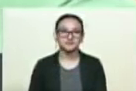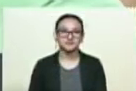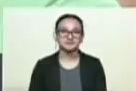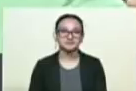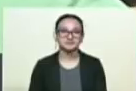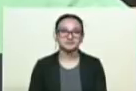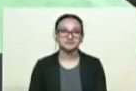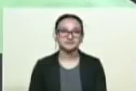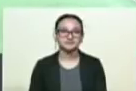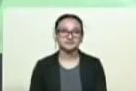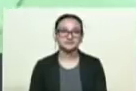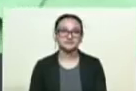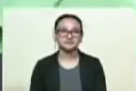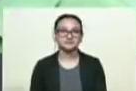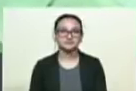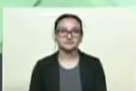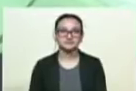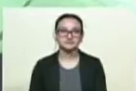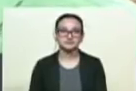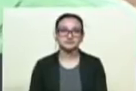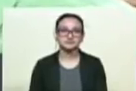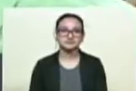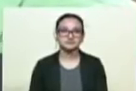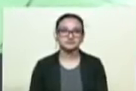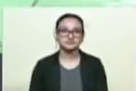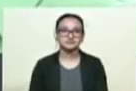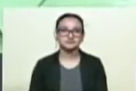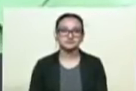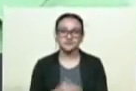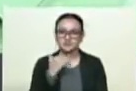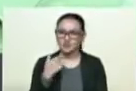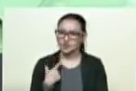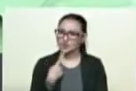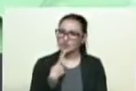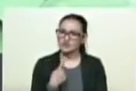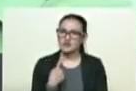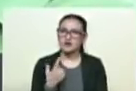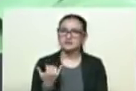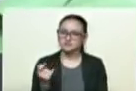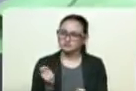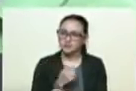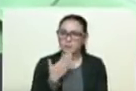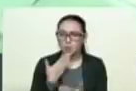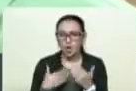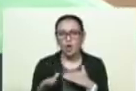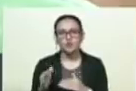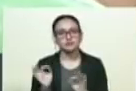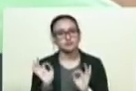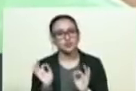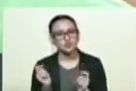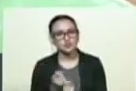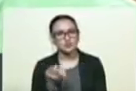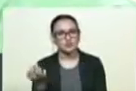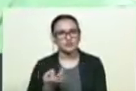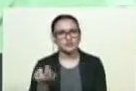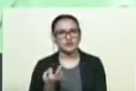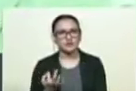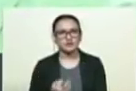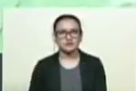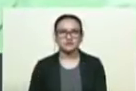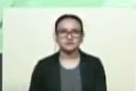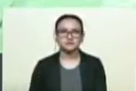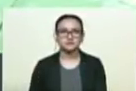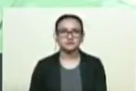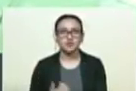Miren, Pedro, lo que yo acabo de decir quiero verlo hecho realidad pronto. Yo quiero